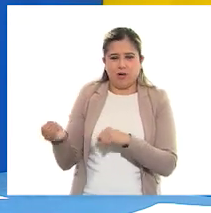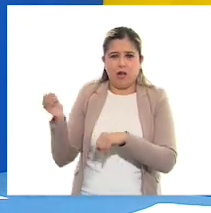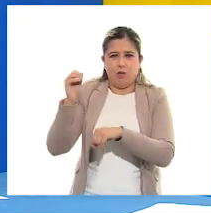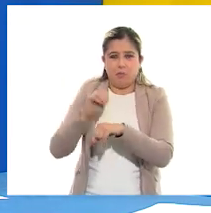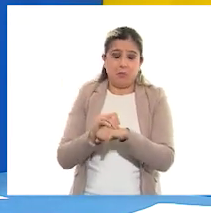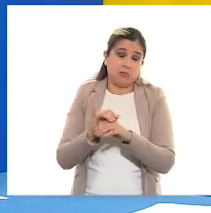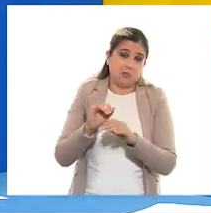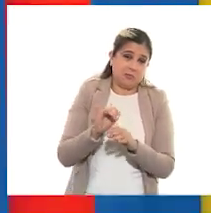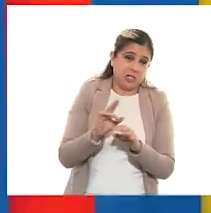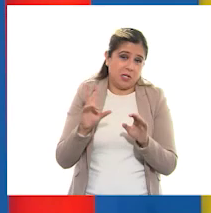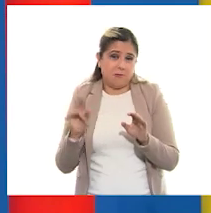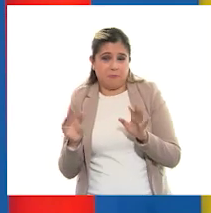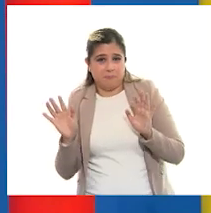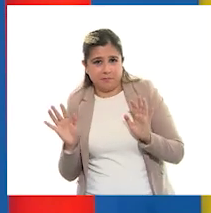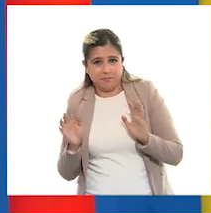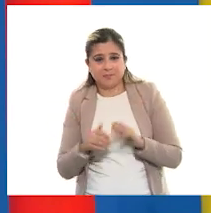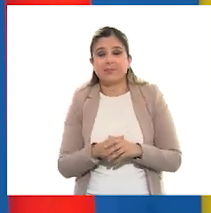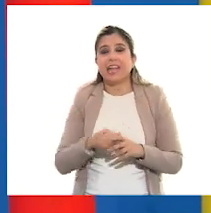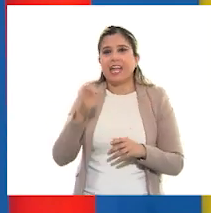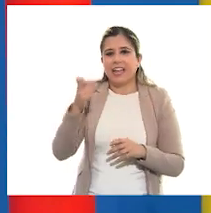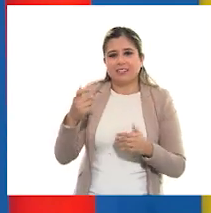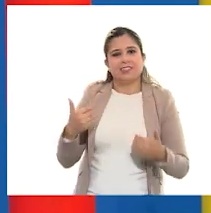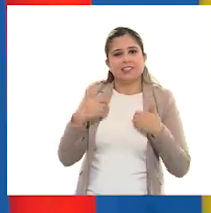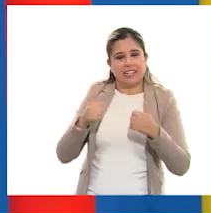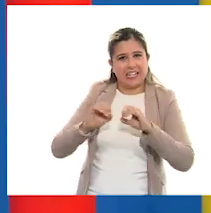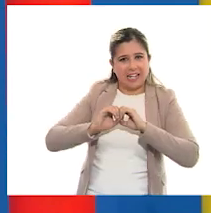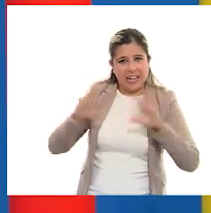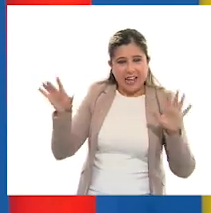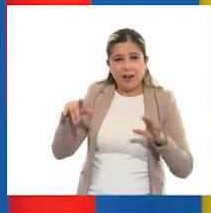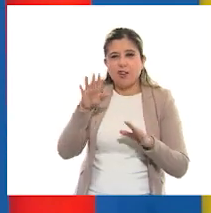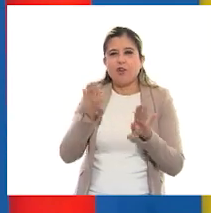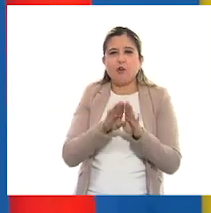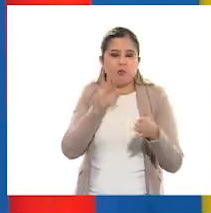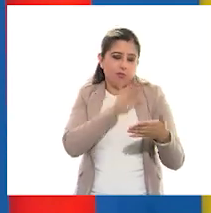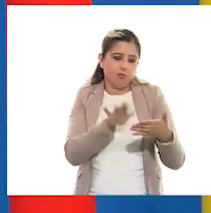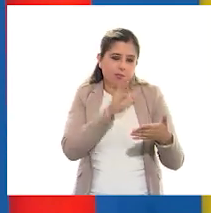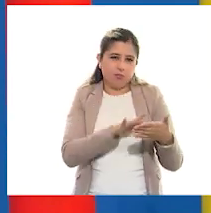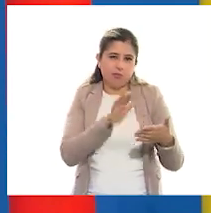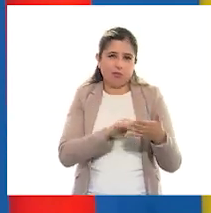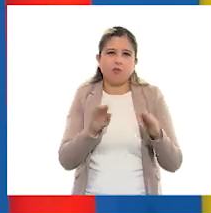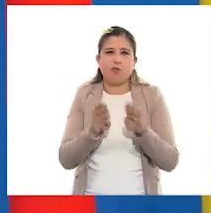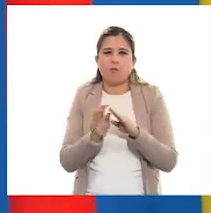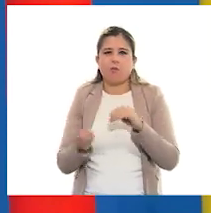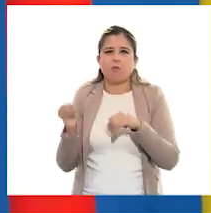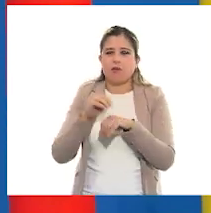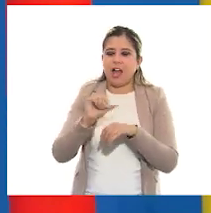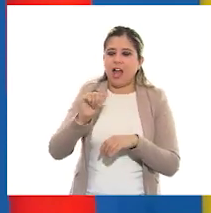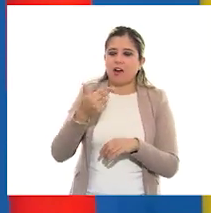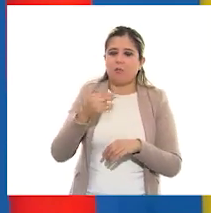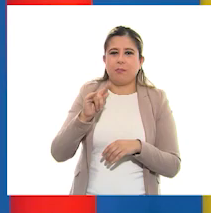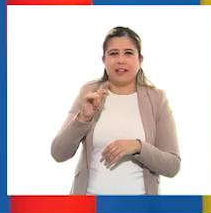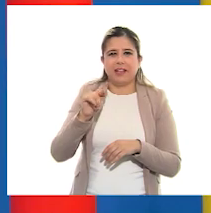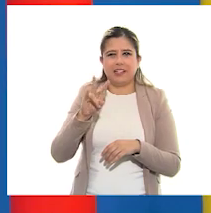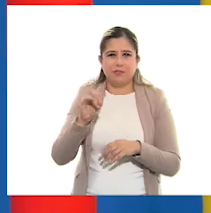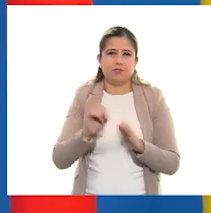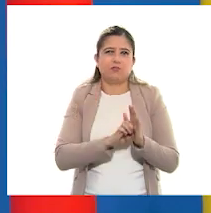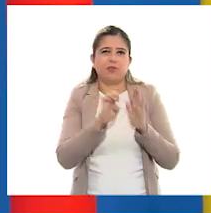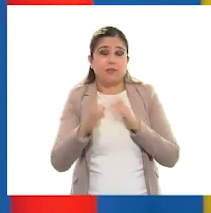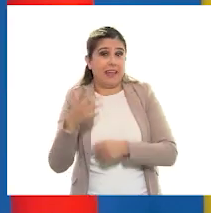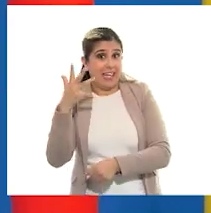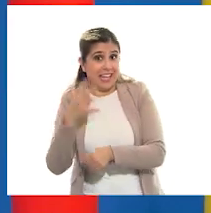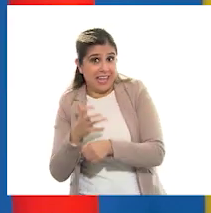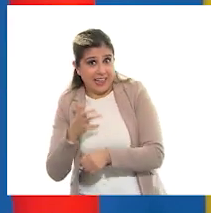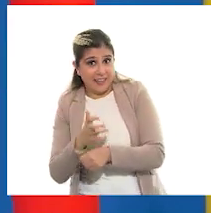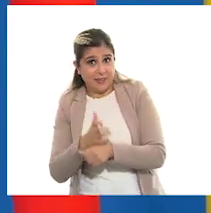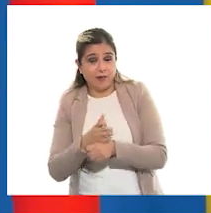no. Y es bueno tenerlo claro. No es como en los textos o discursos argumentativos que hemos trabajado. Por ejemplo, en quinto,